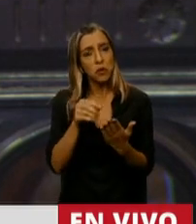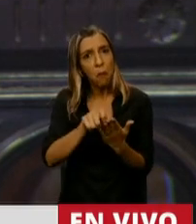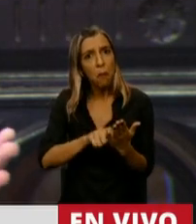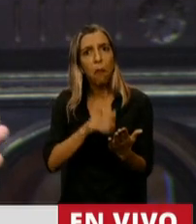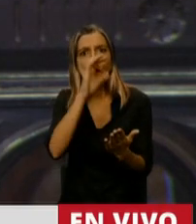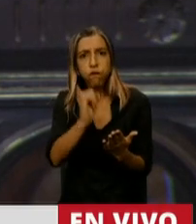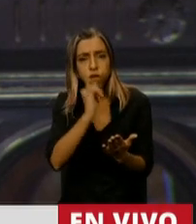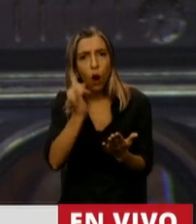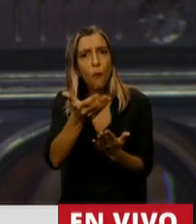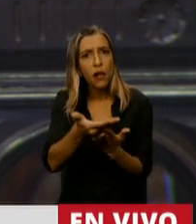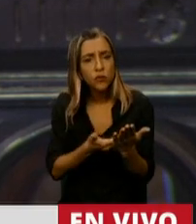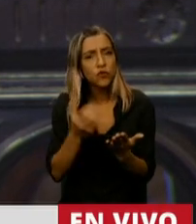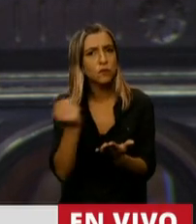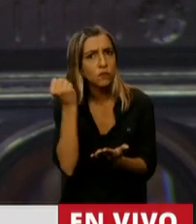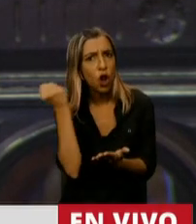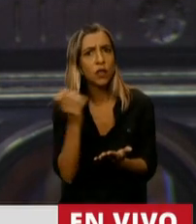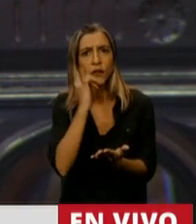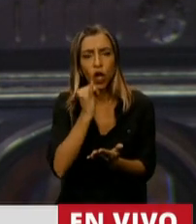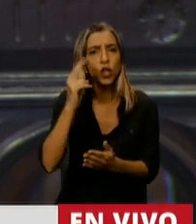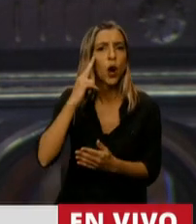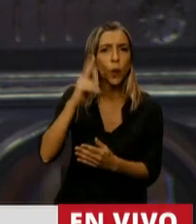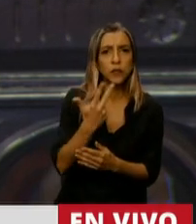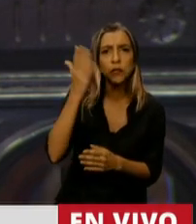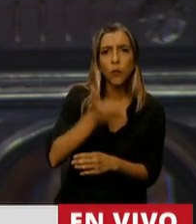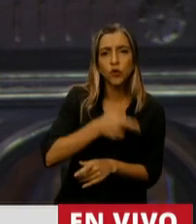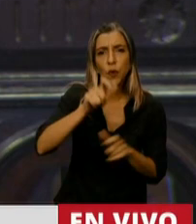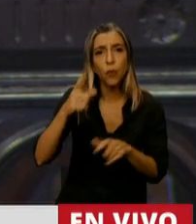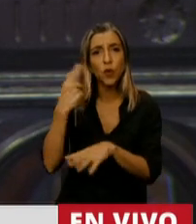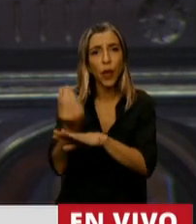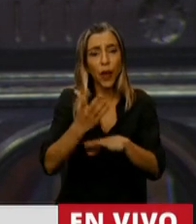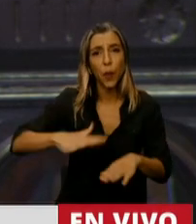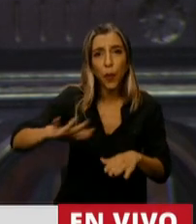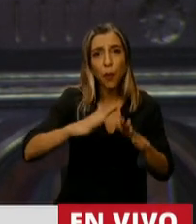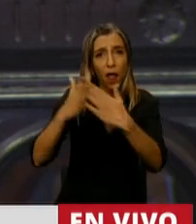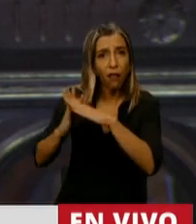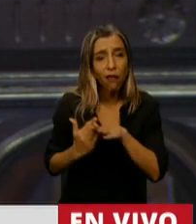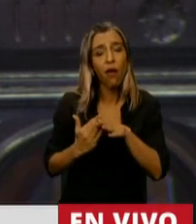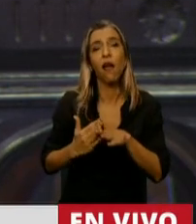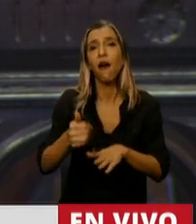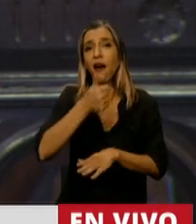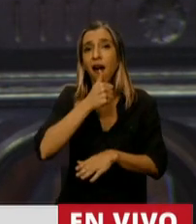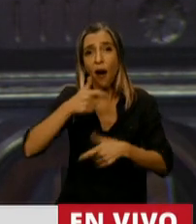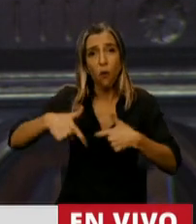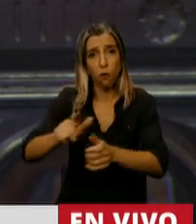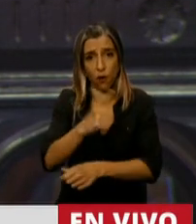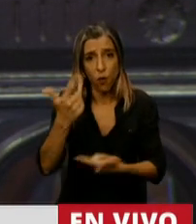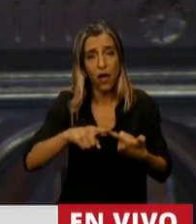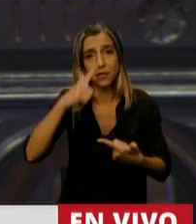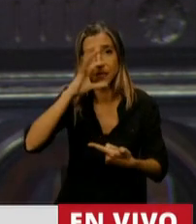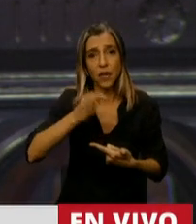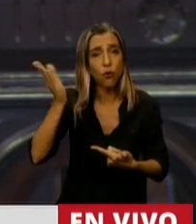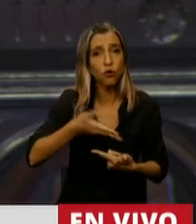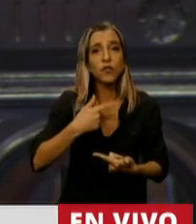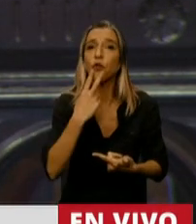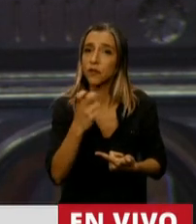están buenos ponerlos arriba de la mesa. El 93% de la gente en los barrios populares no tiene agua corriente. El 70% no tiene tendido